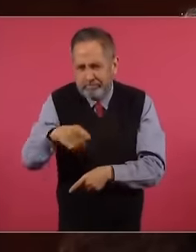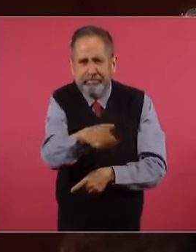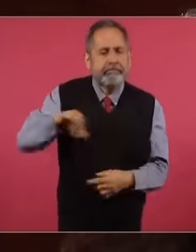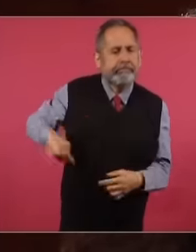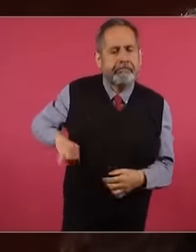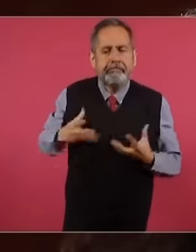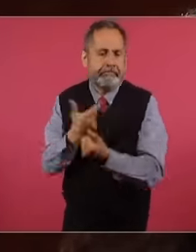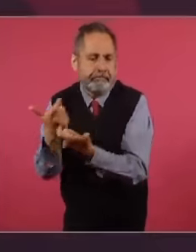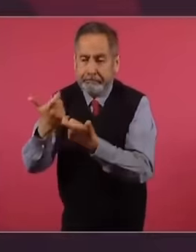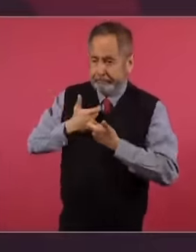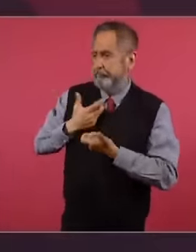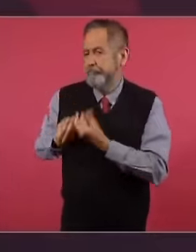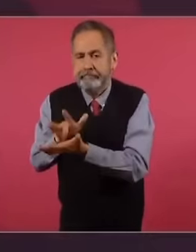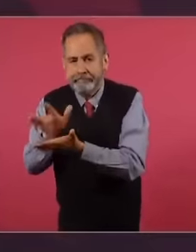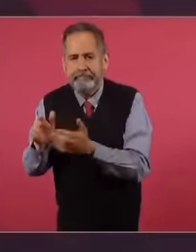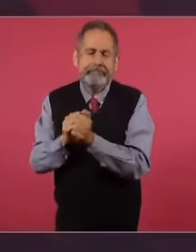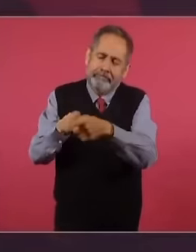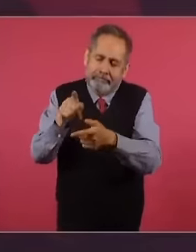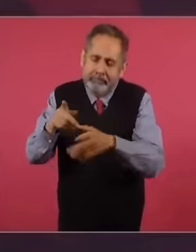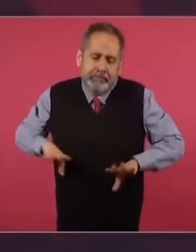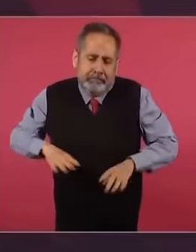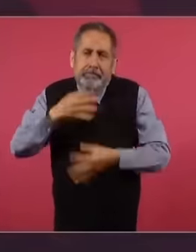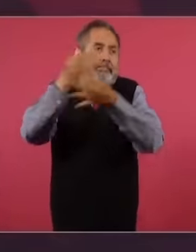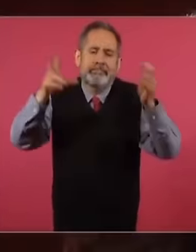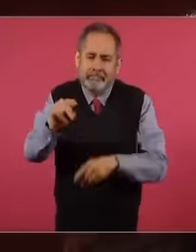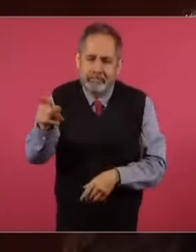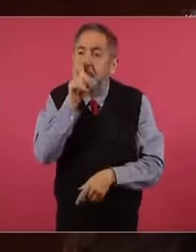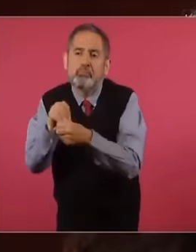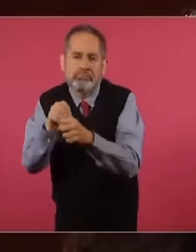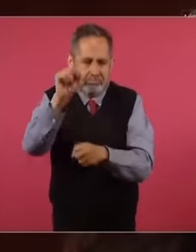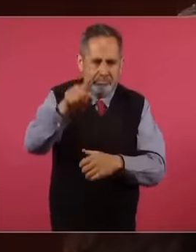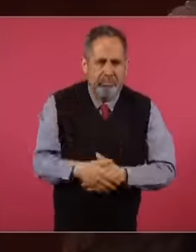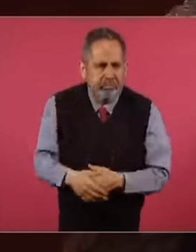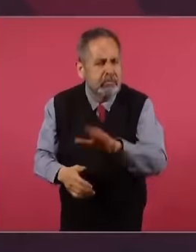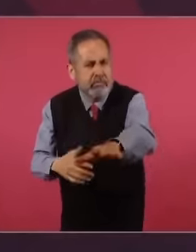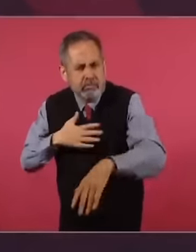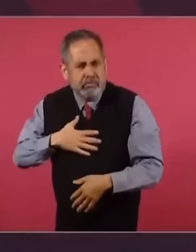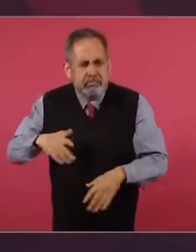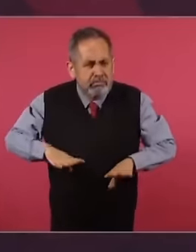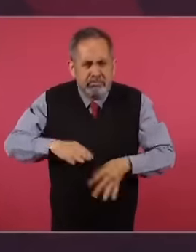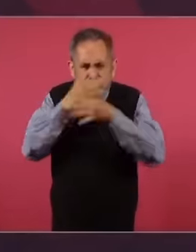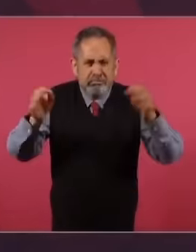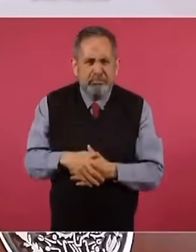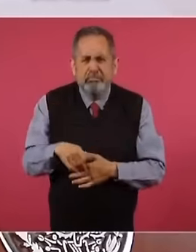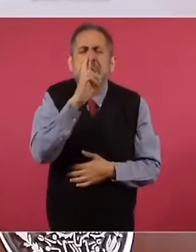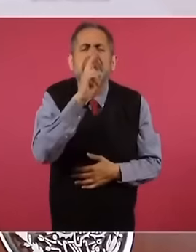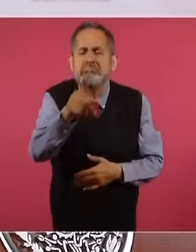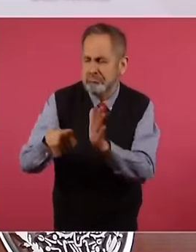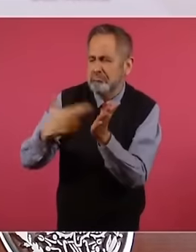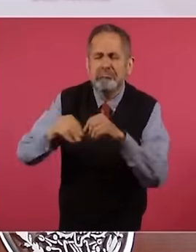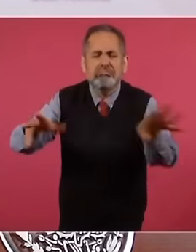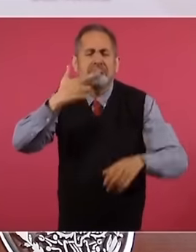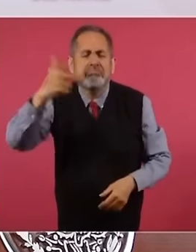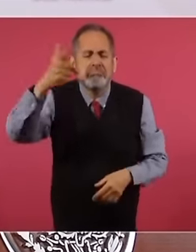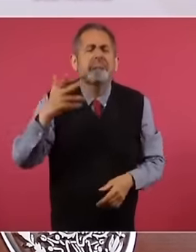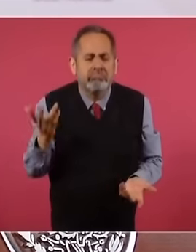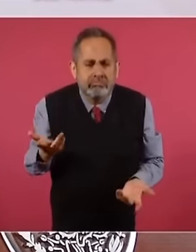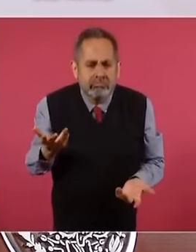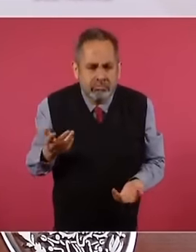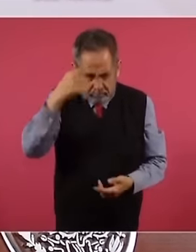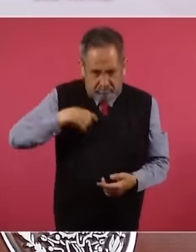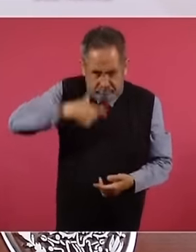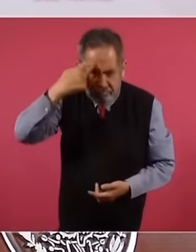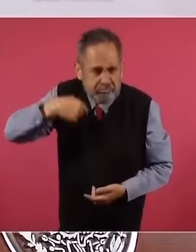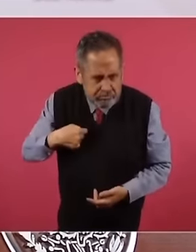son intereses económicos y políticos. Pero pues eso a usted no le conviene decirlo. También. No, sí le conviene decirle. Decir que es la mejor revista de México. Pues bueno. ¿Cómo